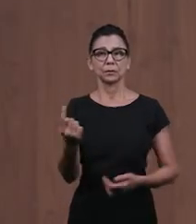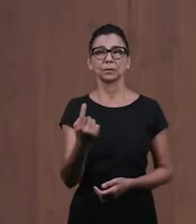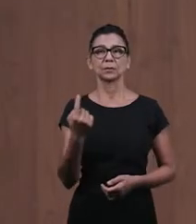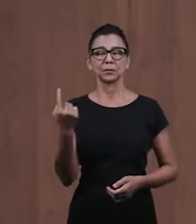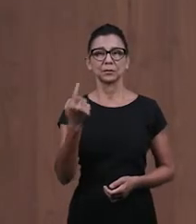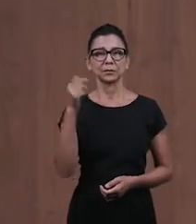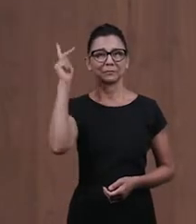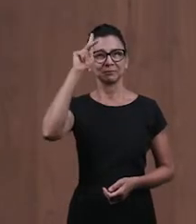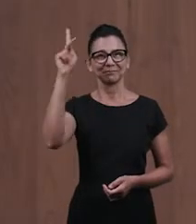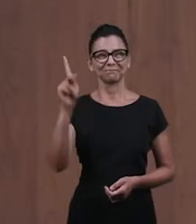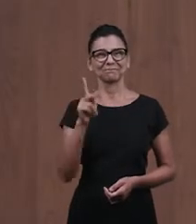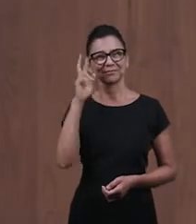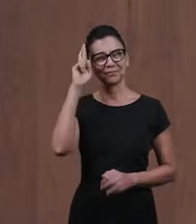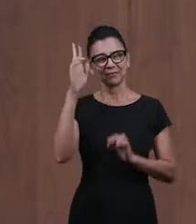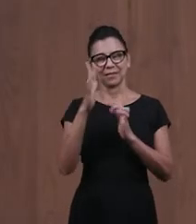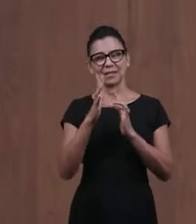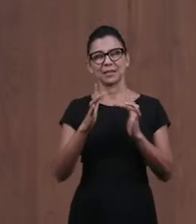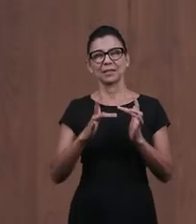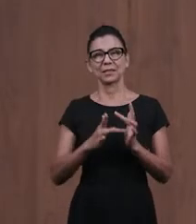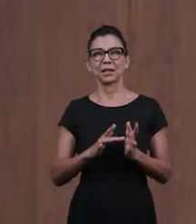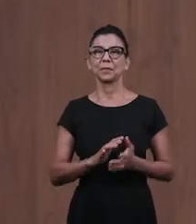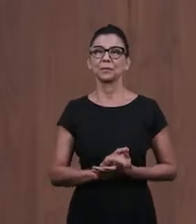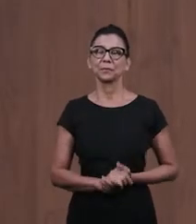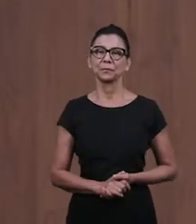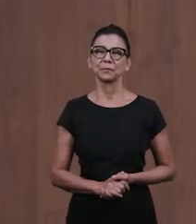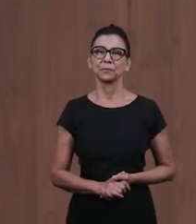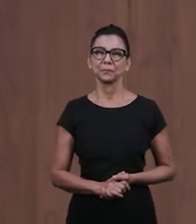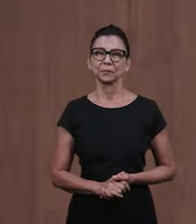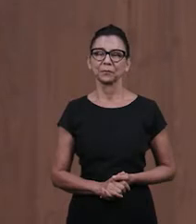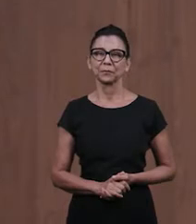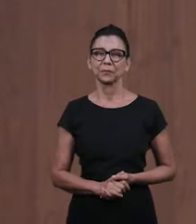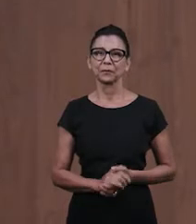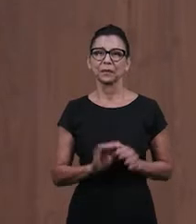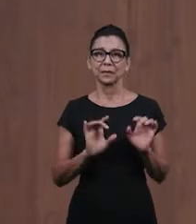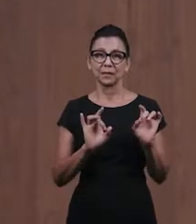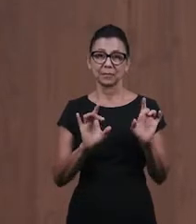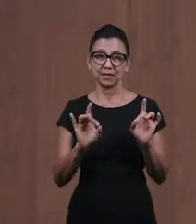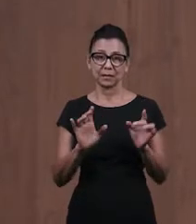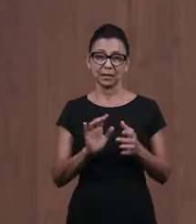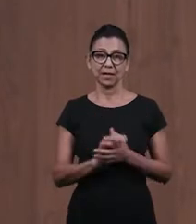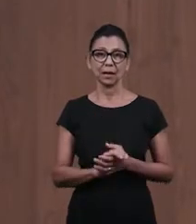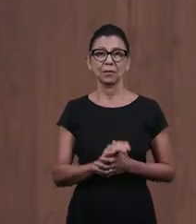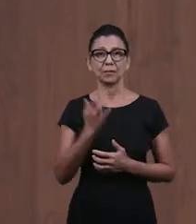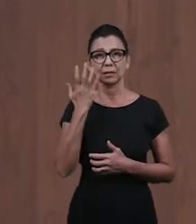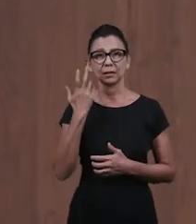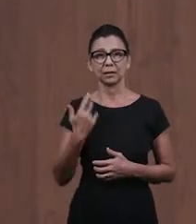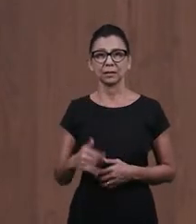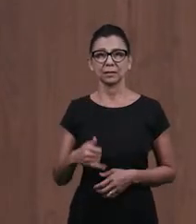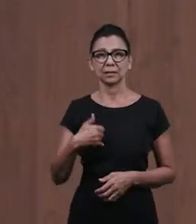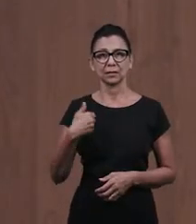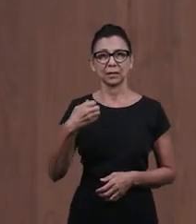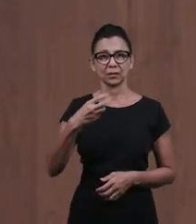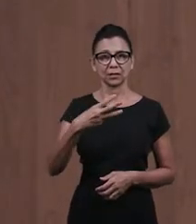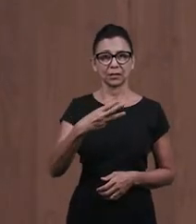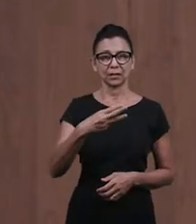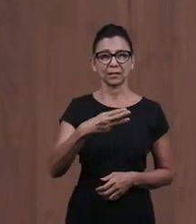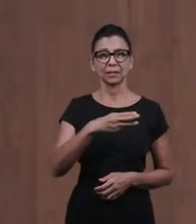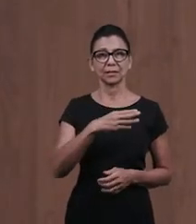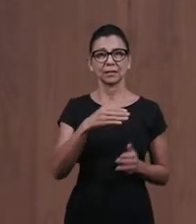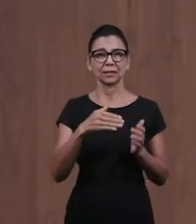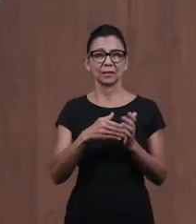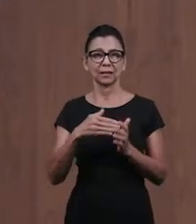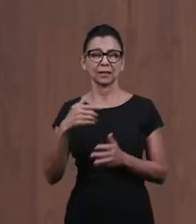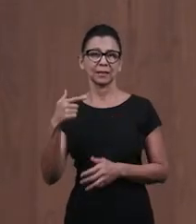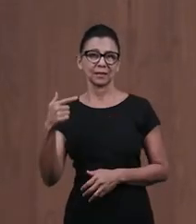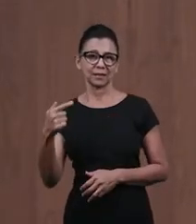saludamos a todos con la paz del Señor Jesús, en especial a los niños de 3 a 7 años que nos acompañan en esta